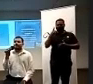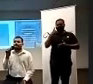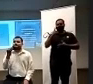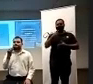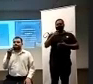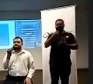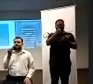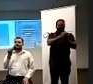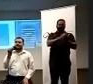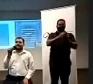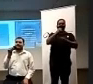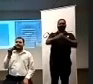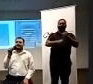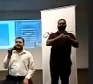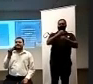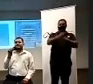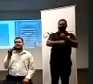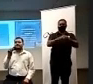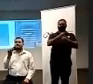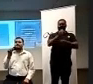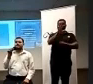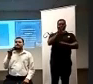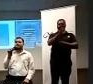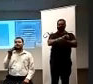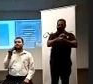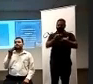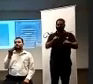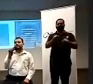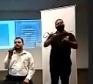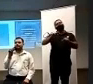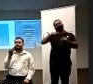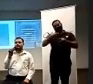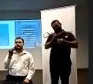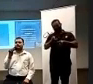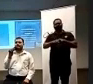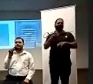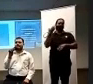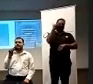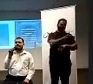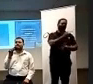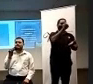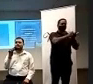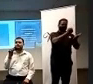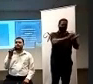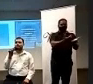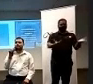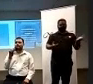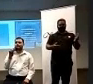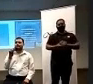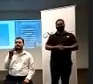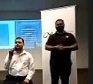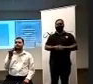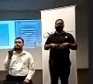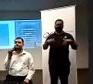Entonces, la vida en sí, estos 2 años fue un desafío, es un desafío promover